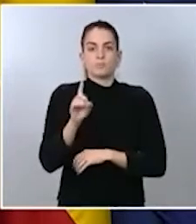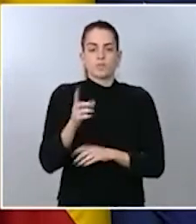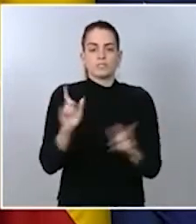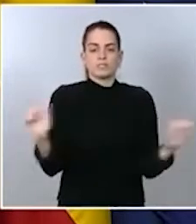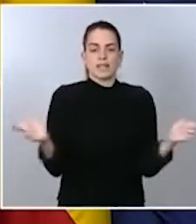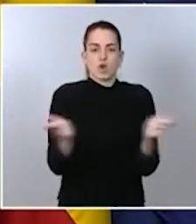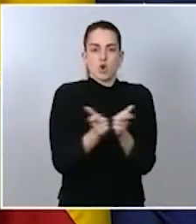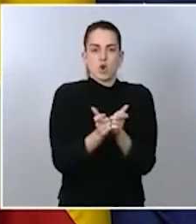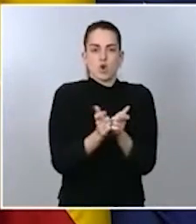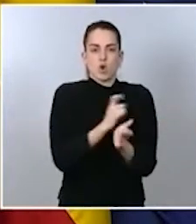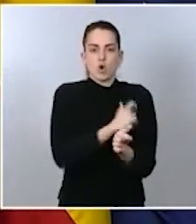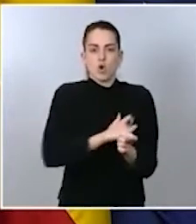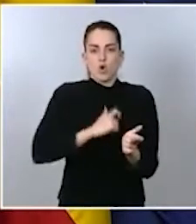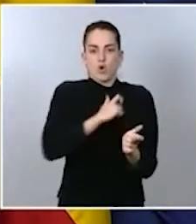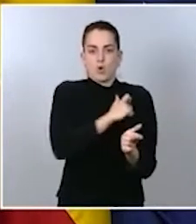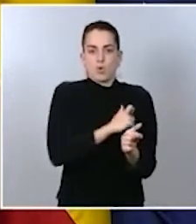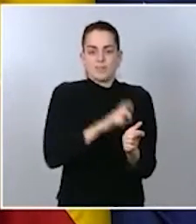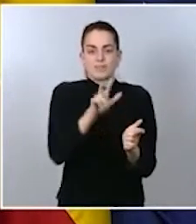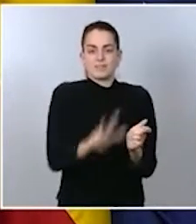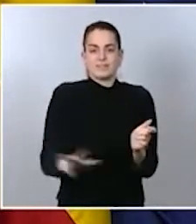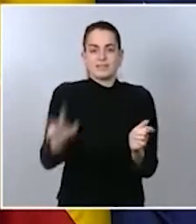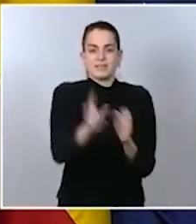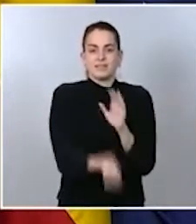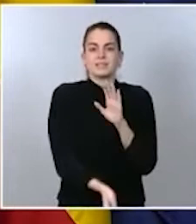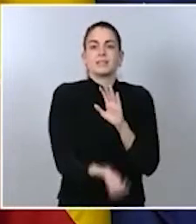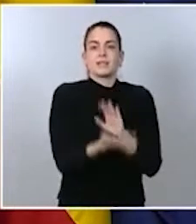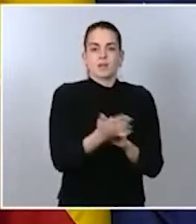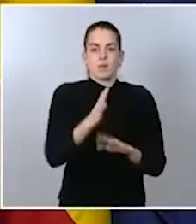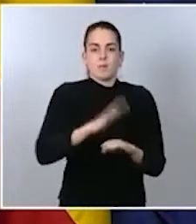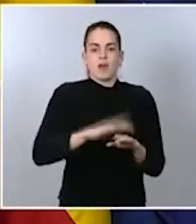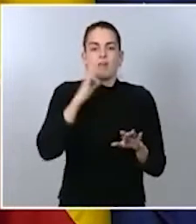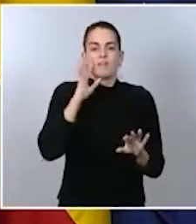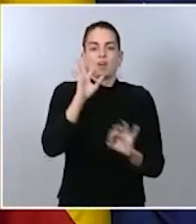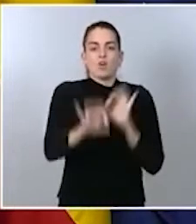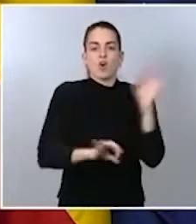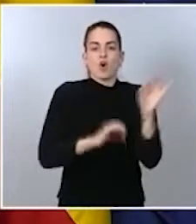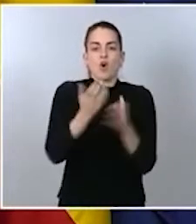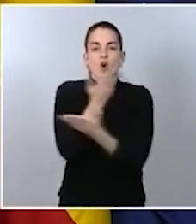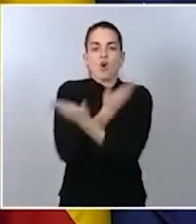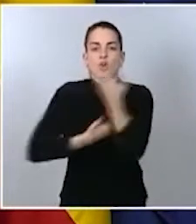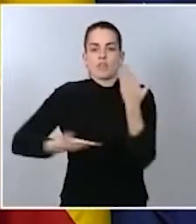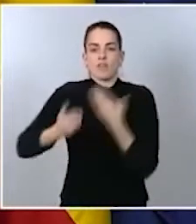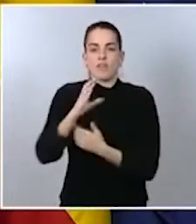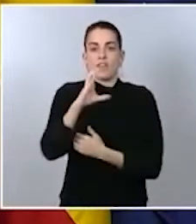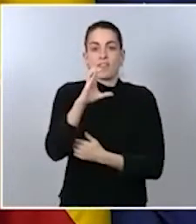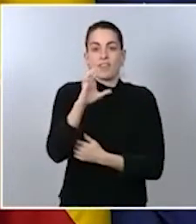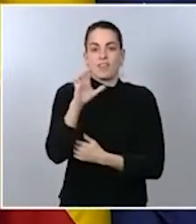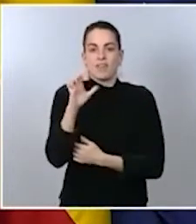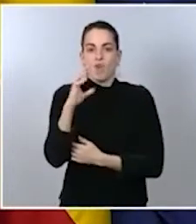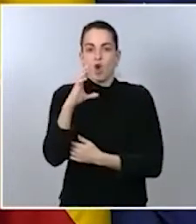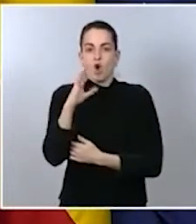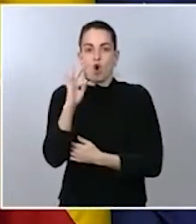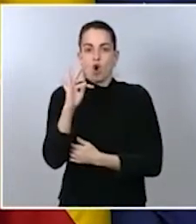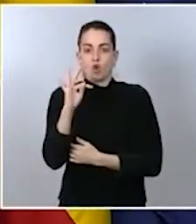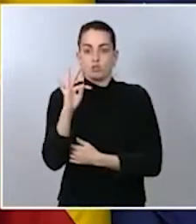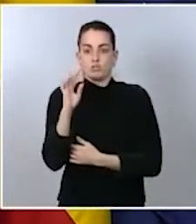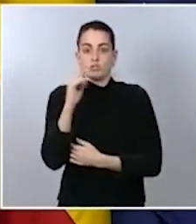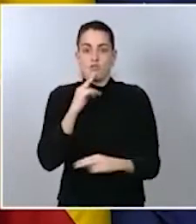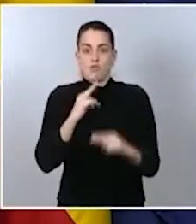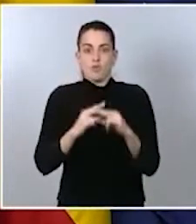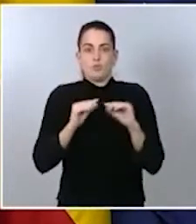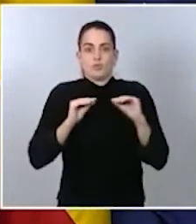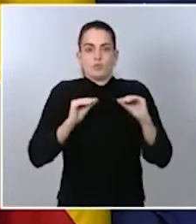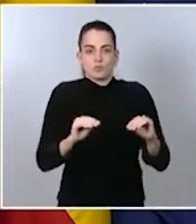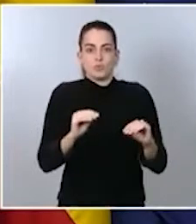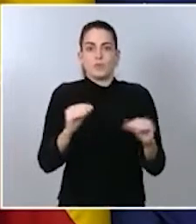estatal de coordinación y dirección el cecop que se reunió ese jueves 7